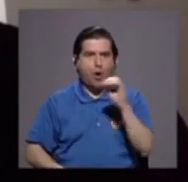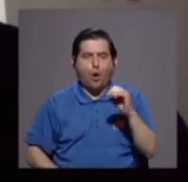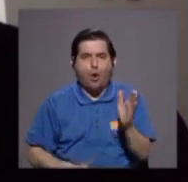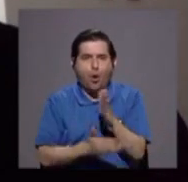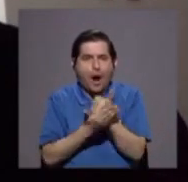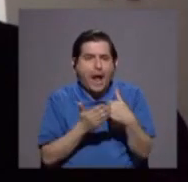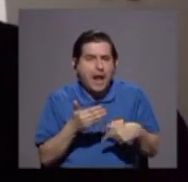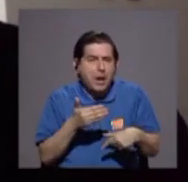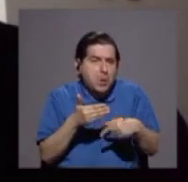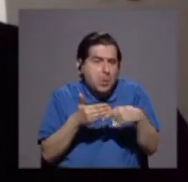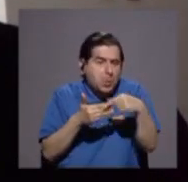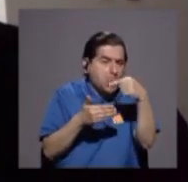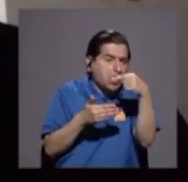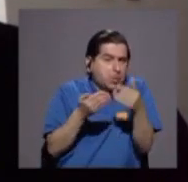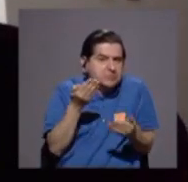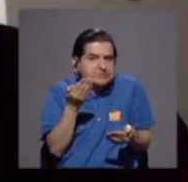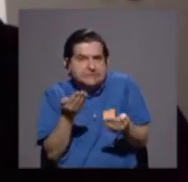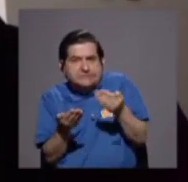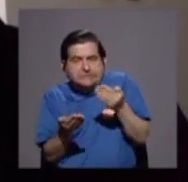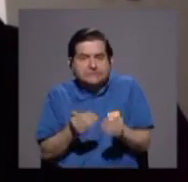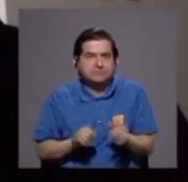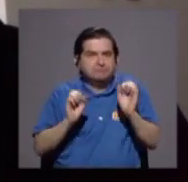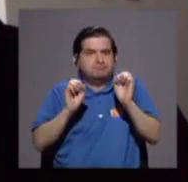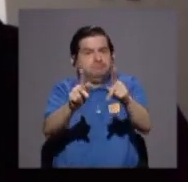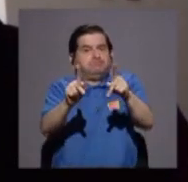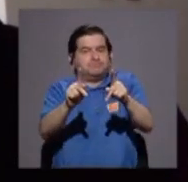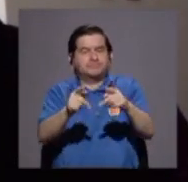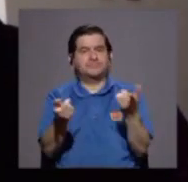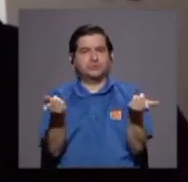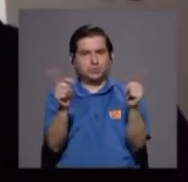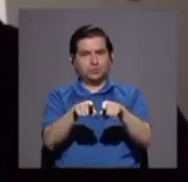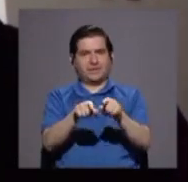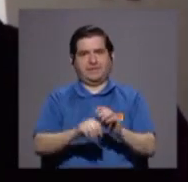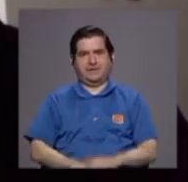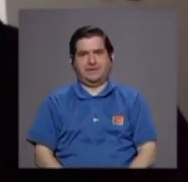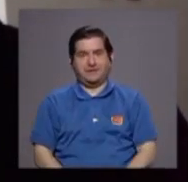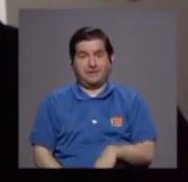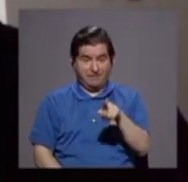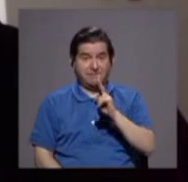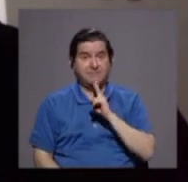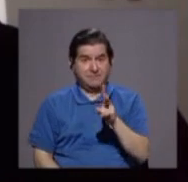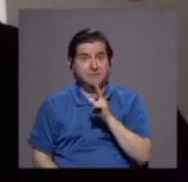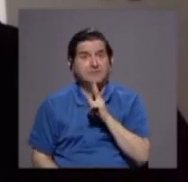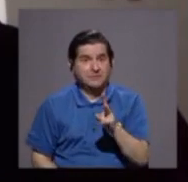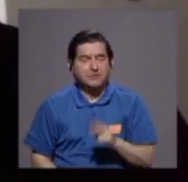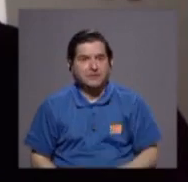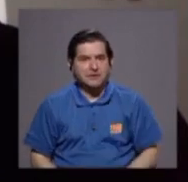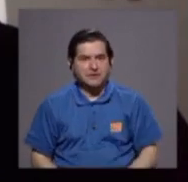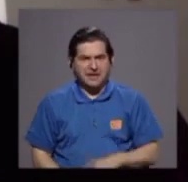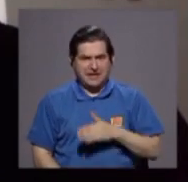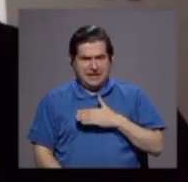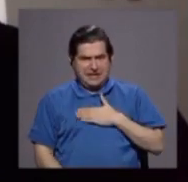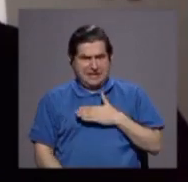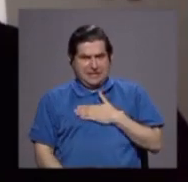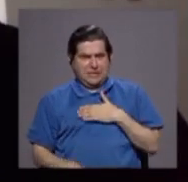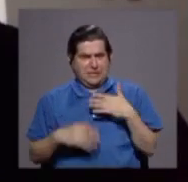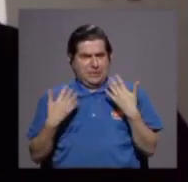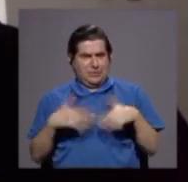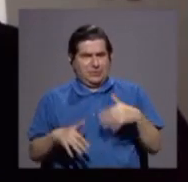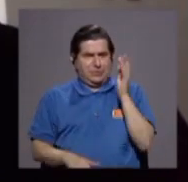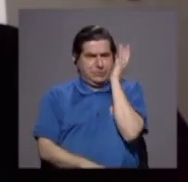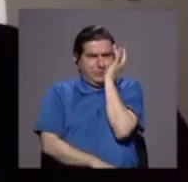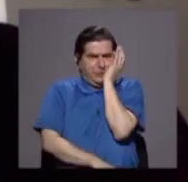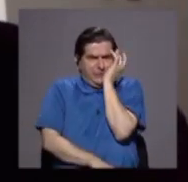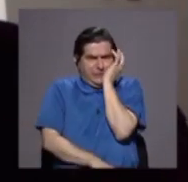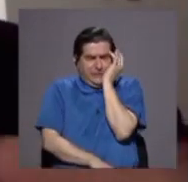algún grado de posibilidad de que se presente. Y esto realmente es lo que a mí más me